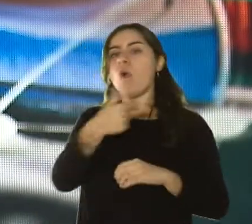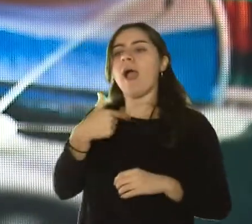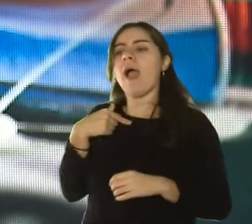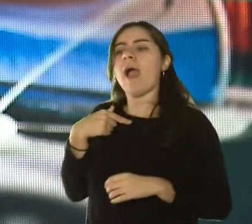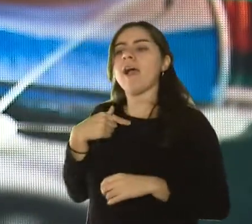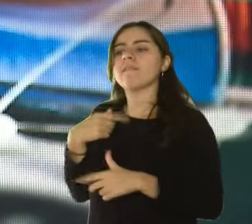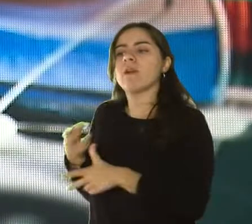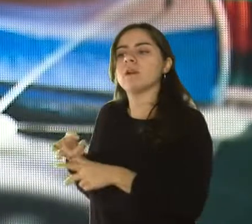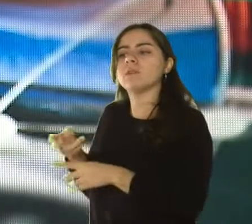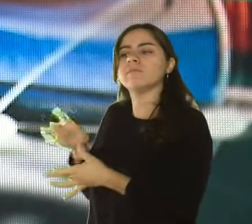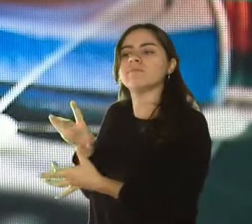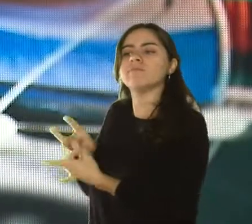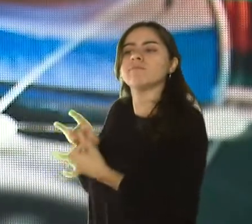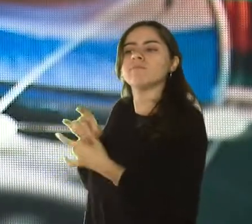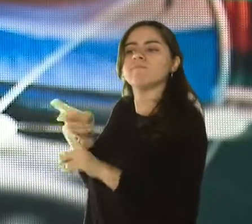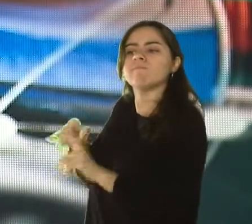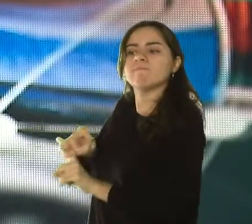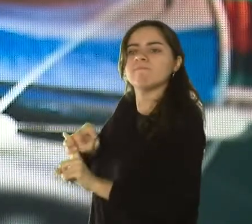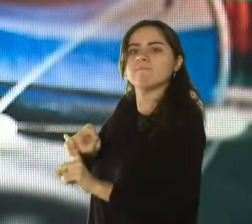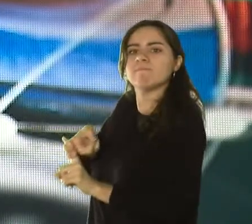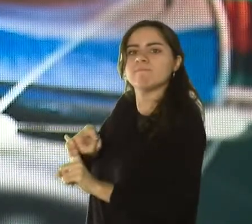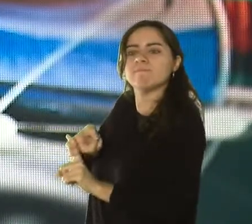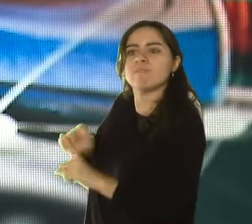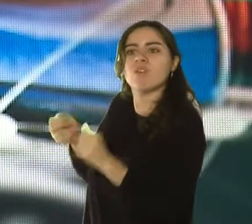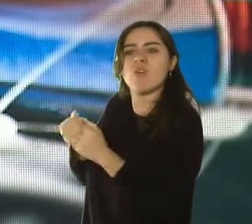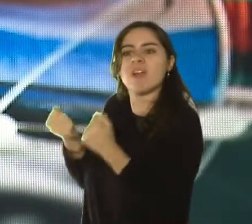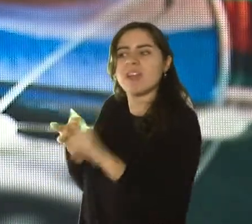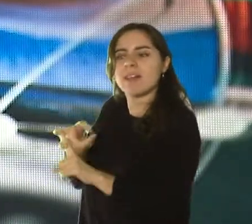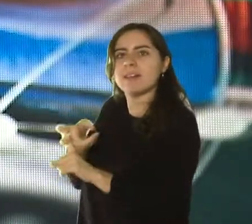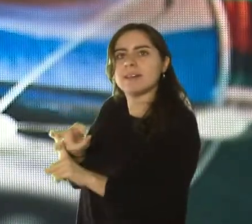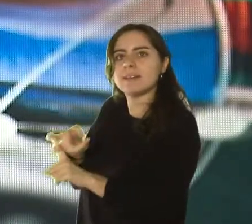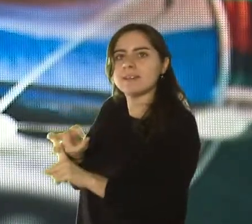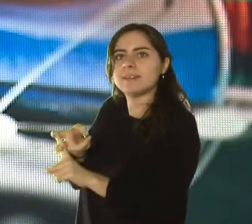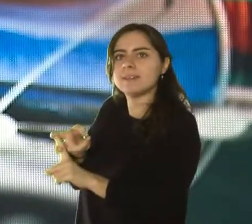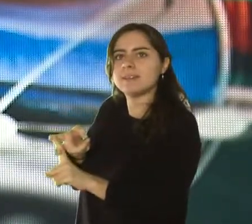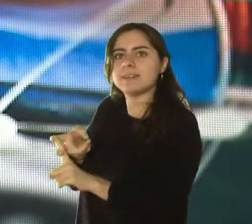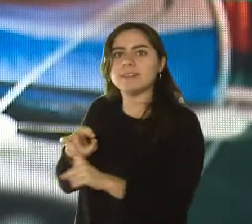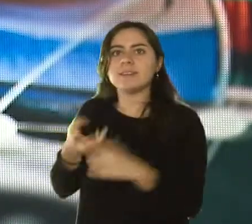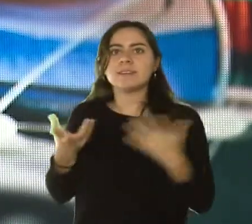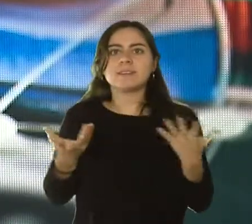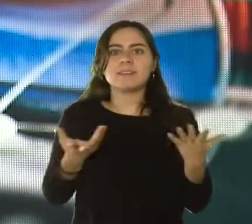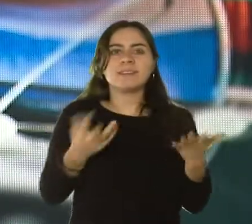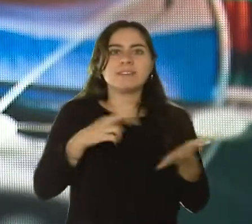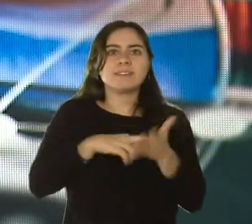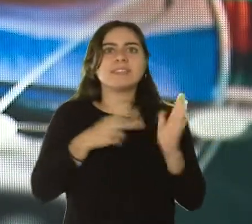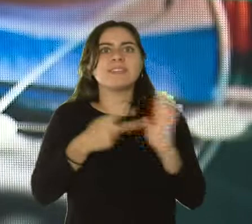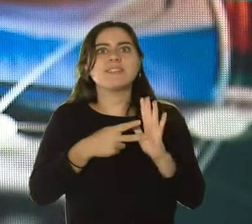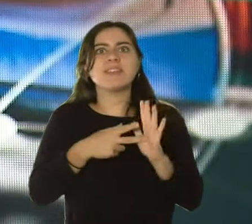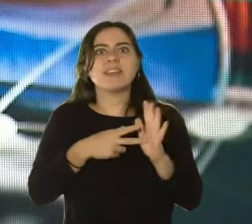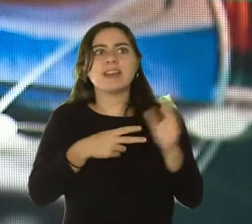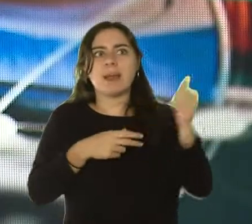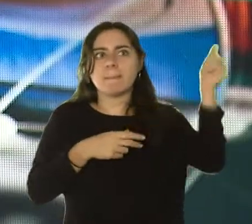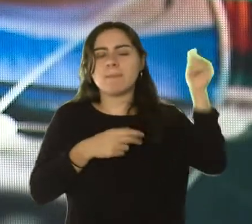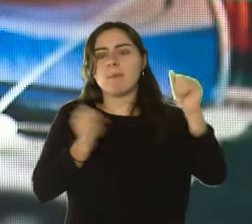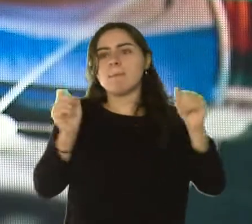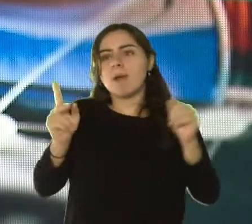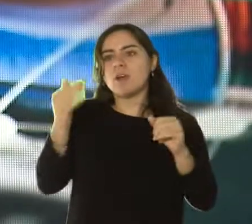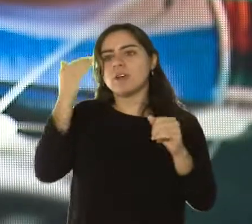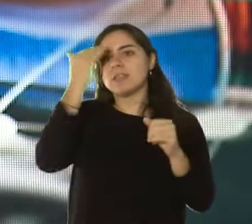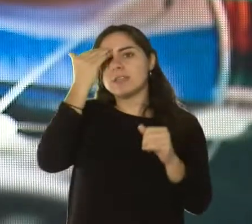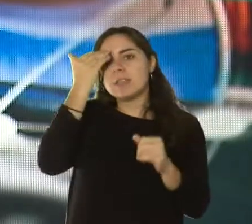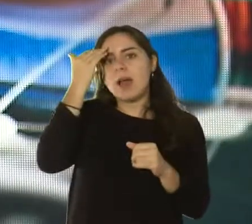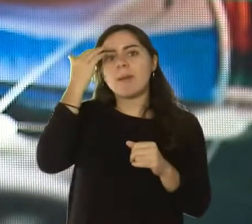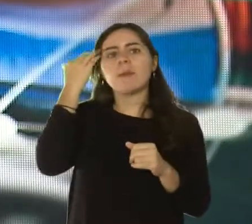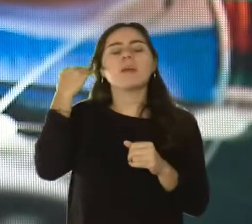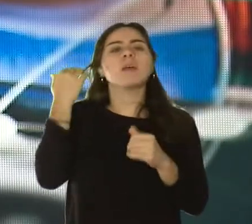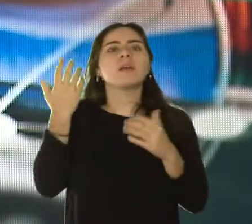que tienes con qué responder, ¿verdad? Y está debidamente grabado y está debidamente perfeccionado, y el colateral no hay